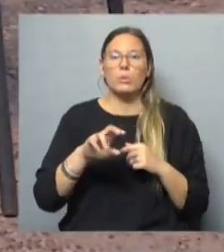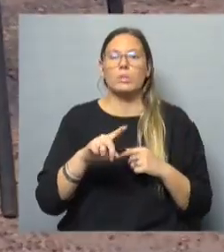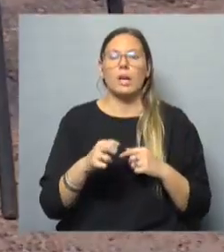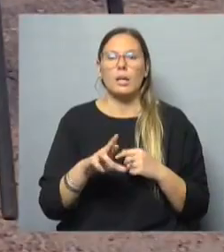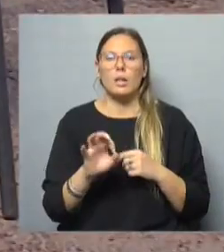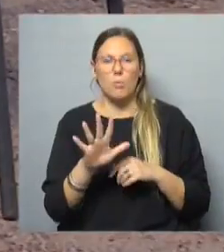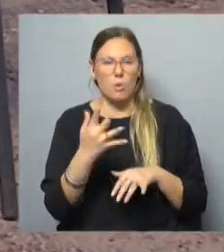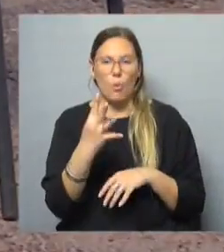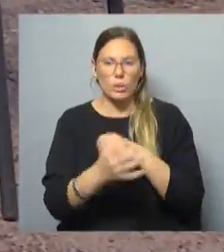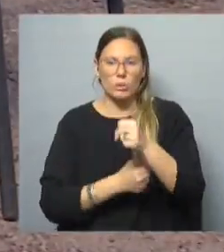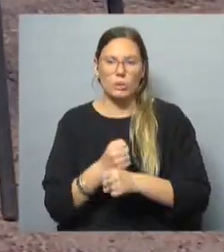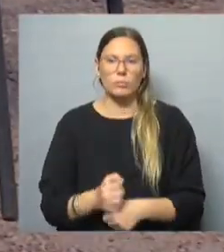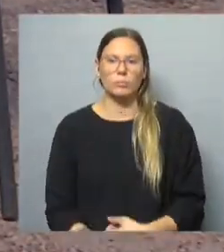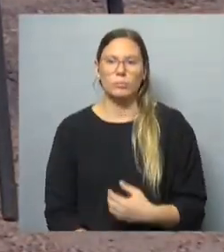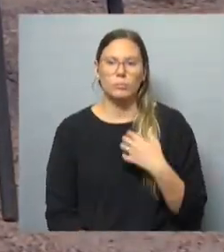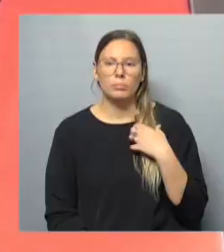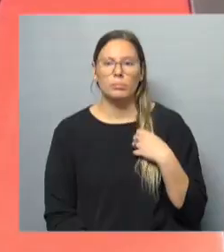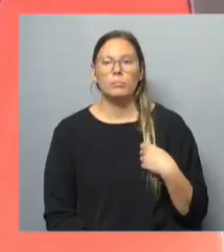tiene alrededor de 4 años.